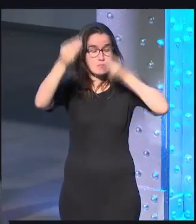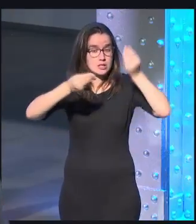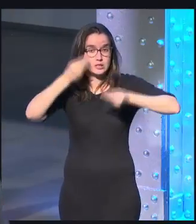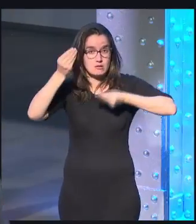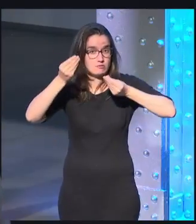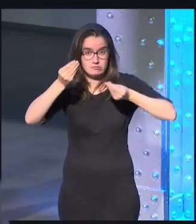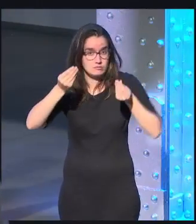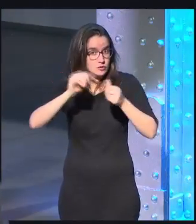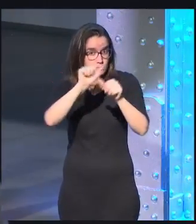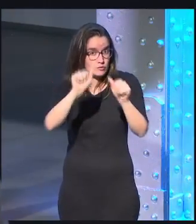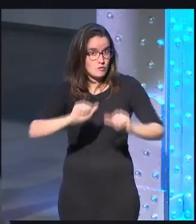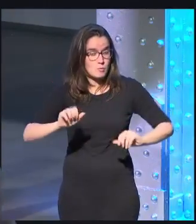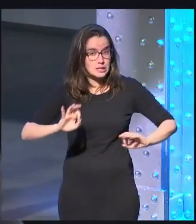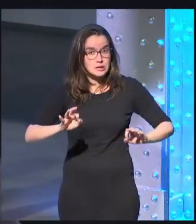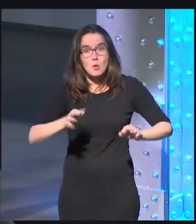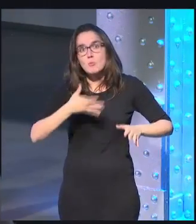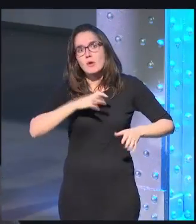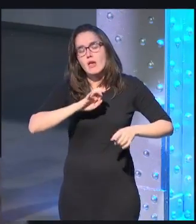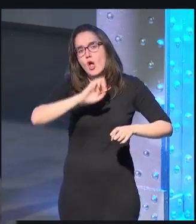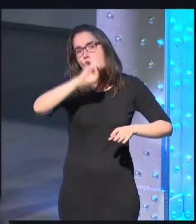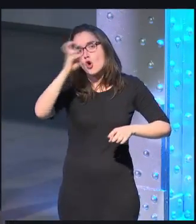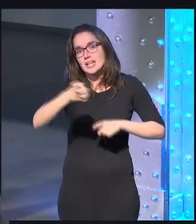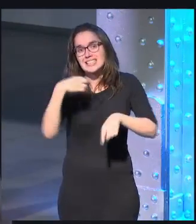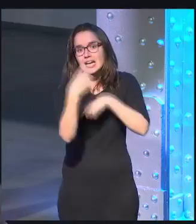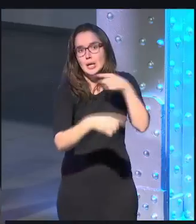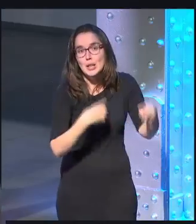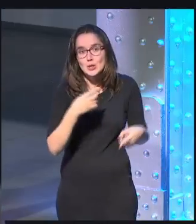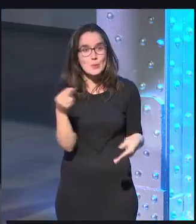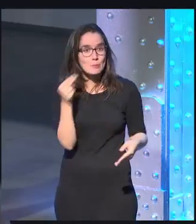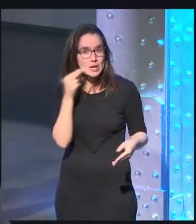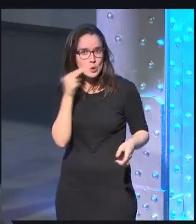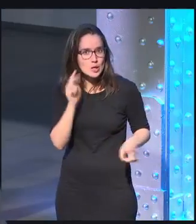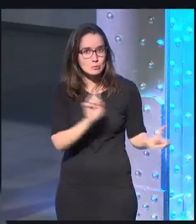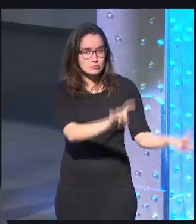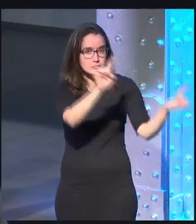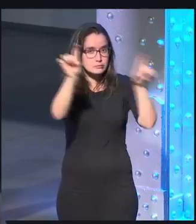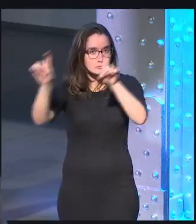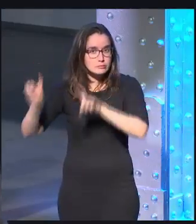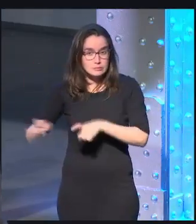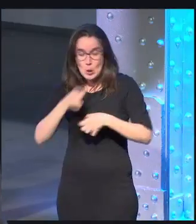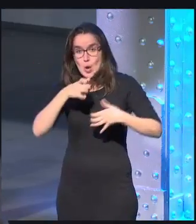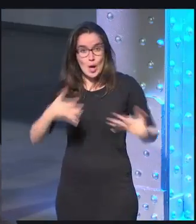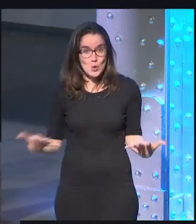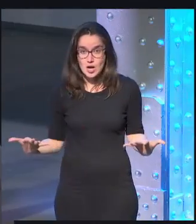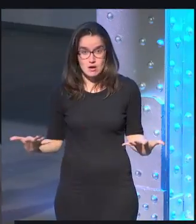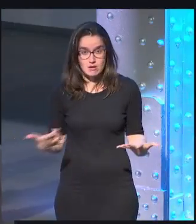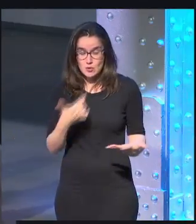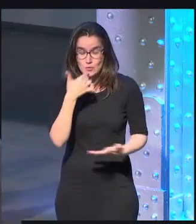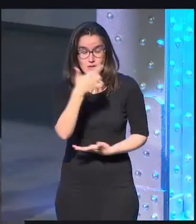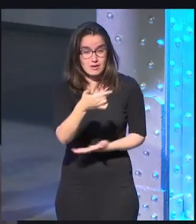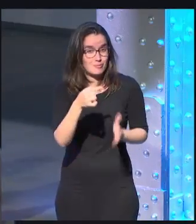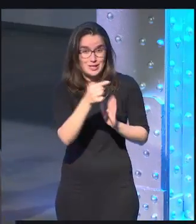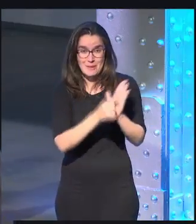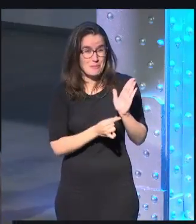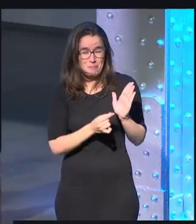¿no? Quizá el resto, pues tenemos, otras generaciones tienen ese miedo a moverse, pero es que hoy en día yo te diría que es